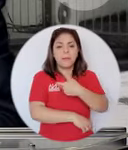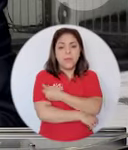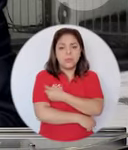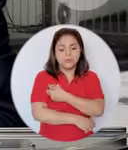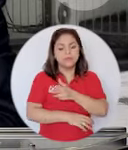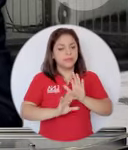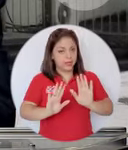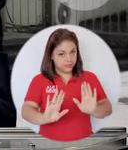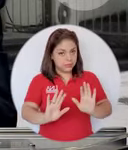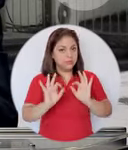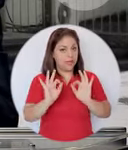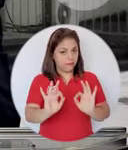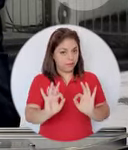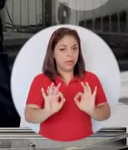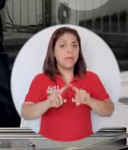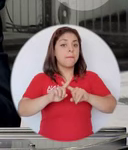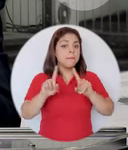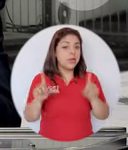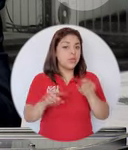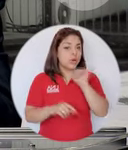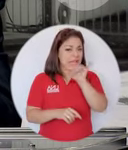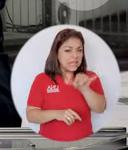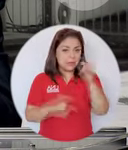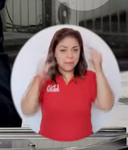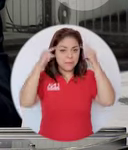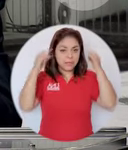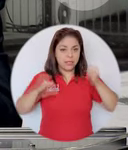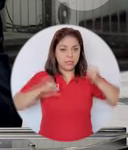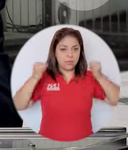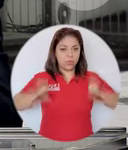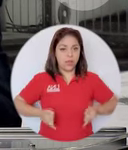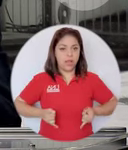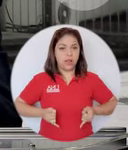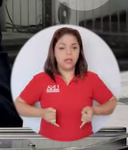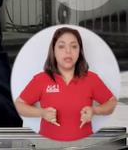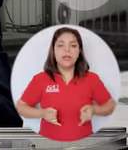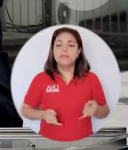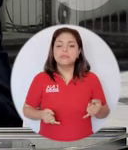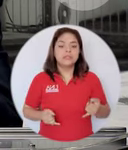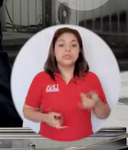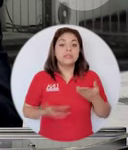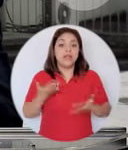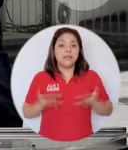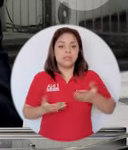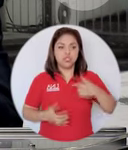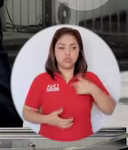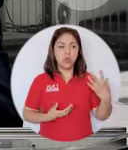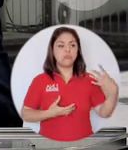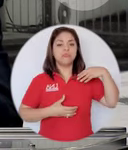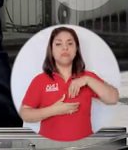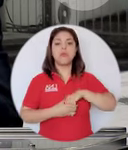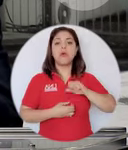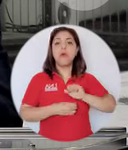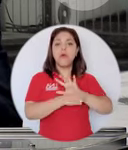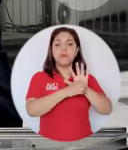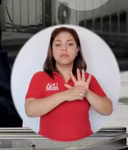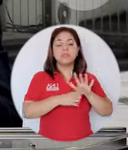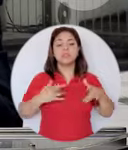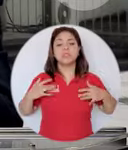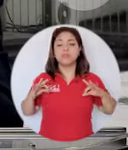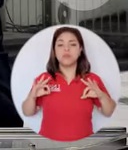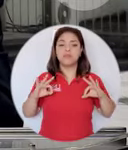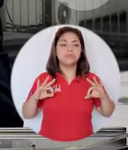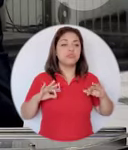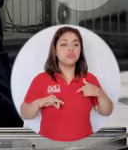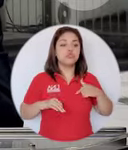tengo que vacunar. Claro, pero justamente eso es una visión muy individualista, pero justamente yo puedo ser transmisor